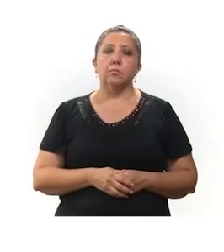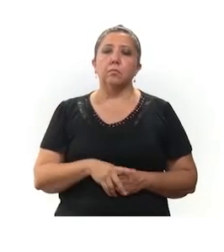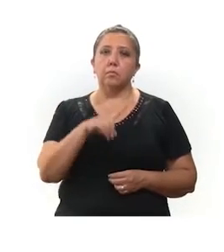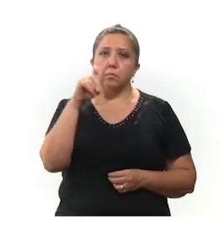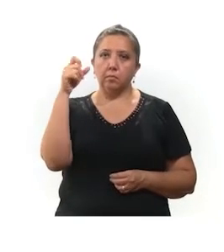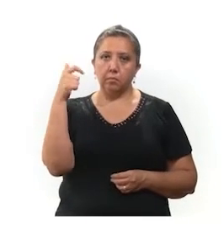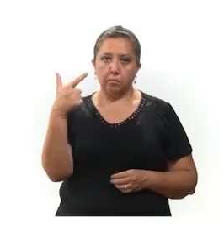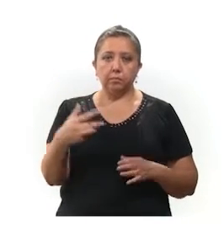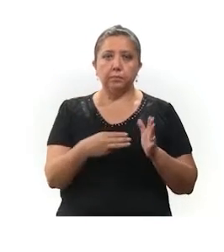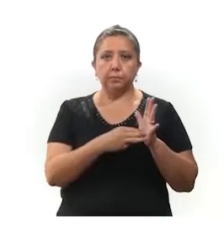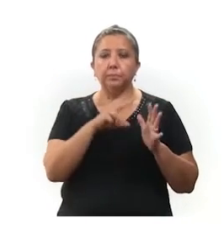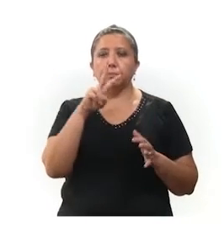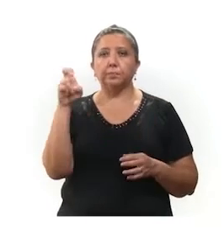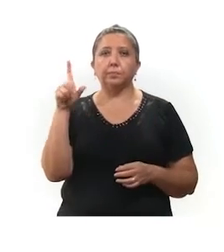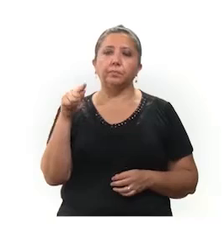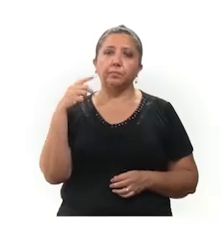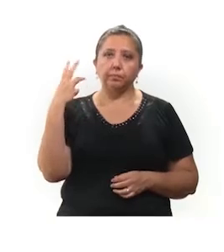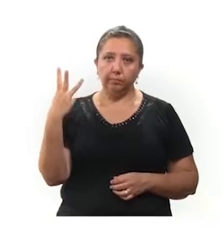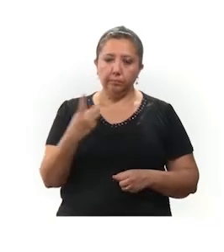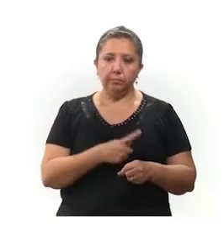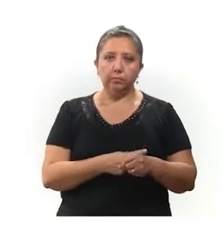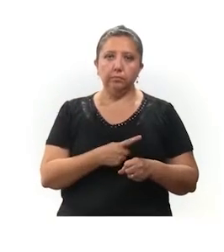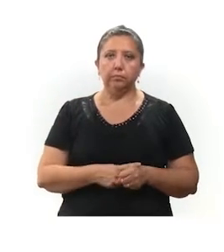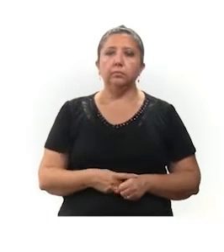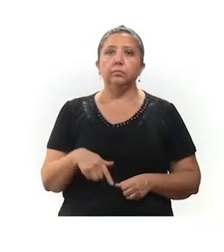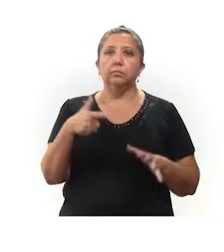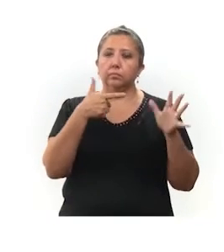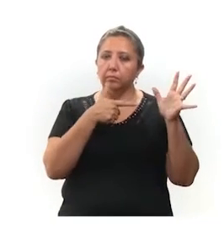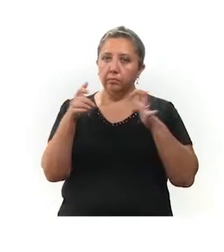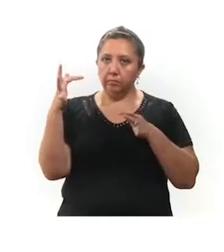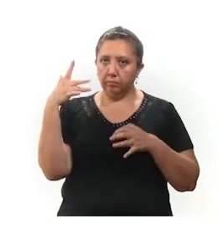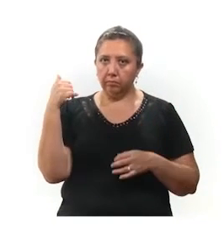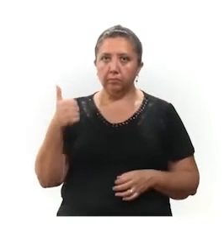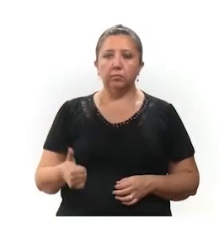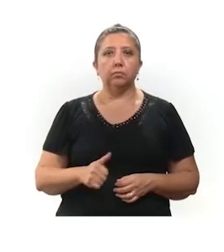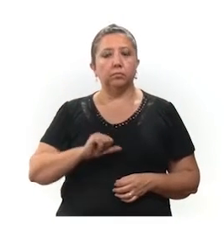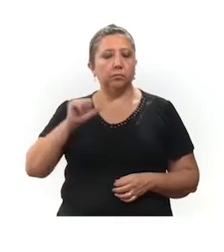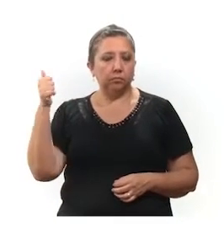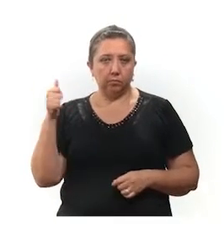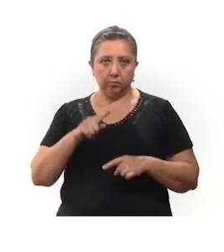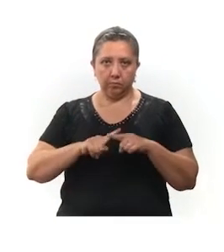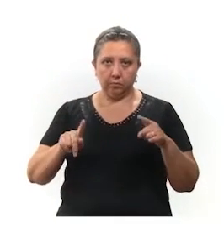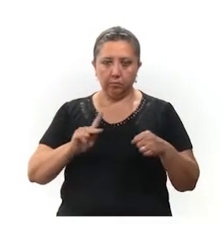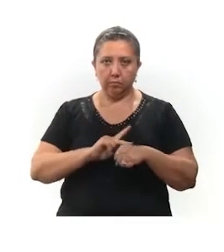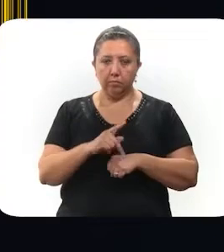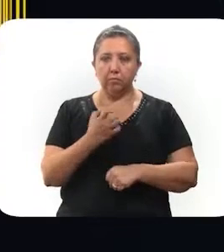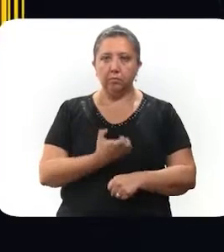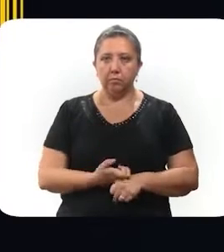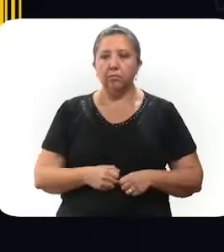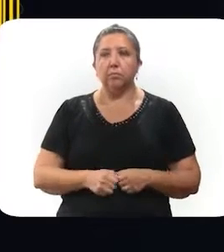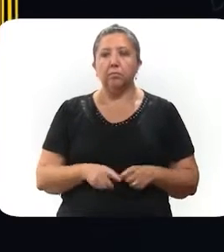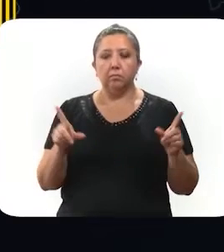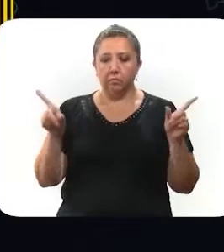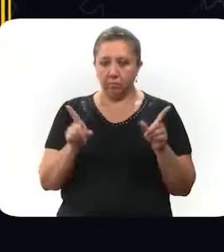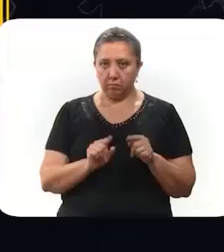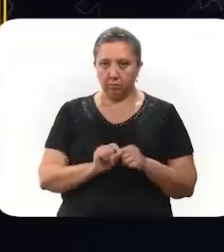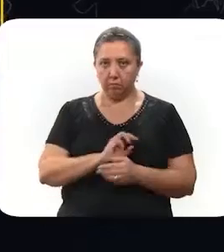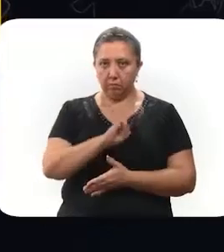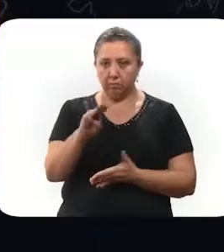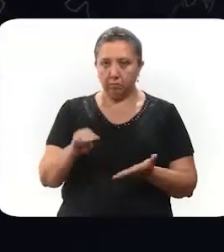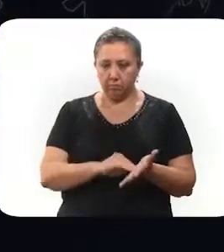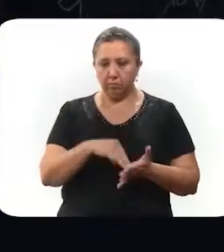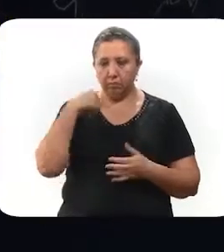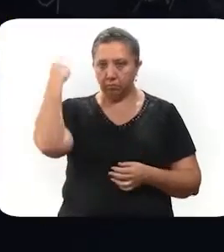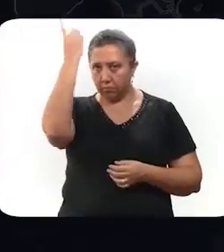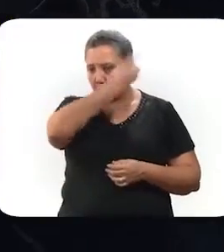los 107.273 casos positivos, 756 son de otro país y otro estado. Específicamente, en